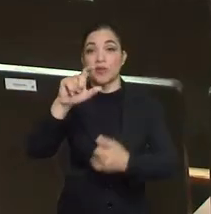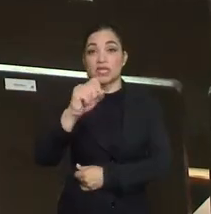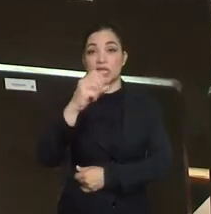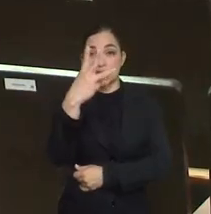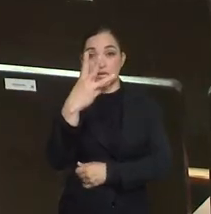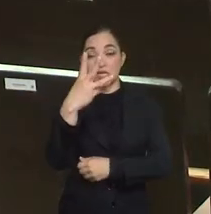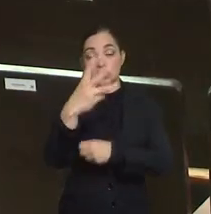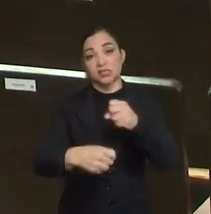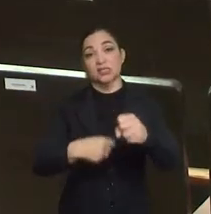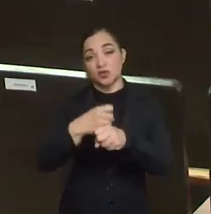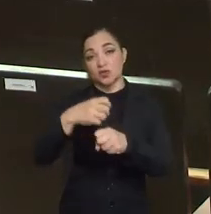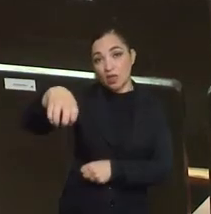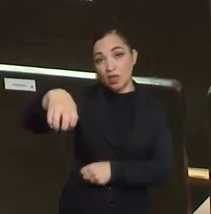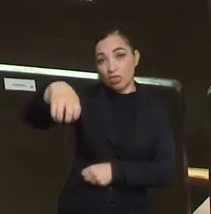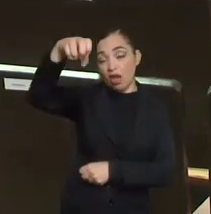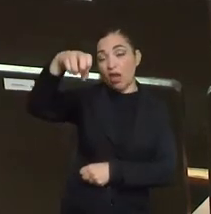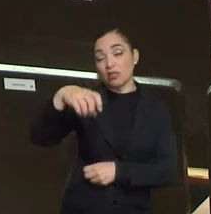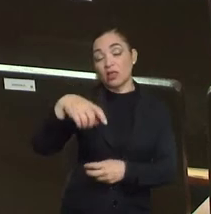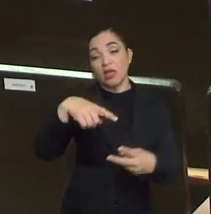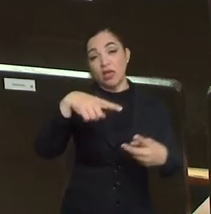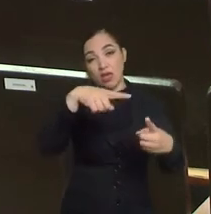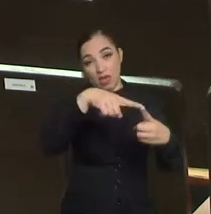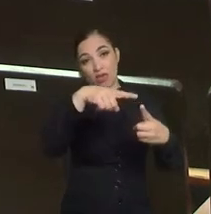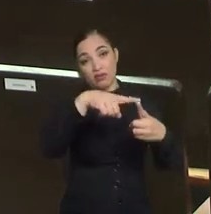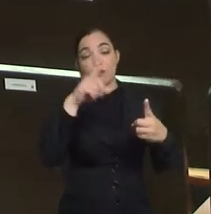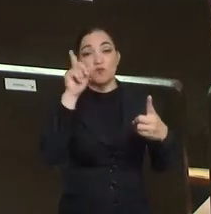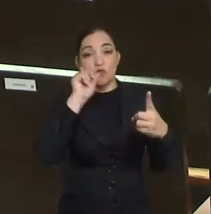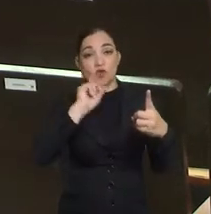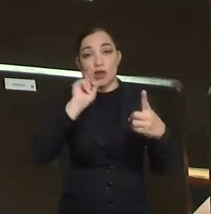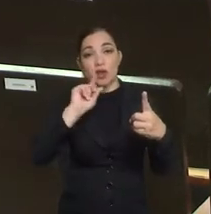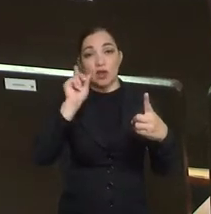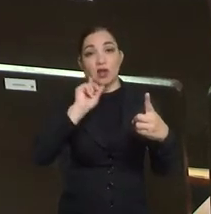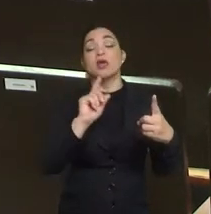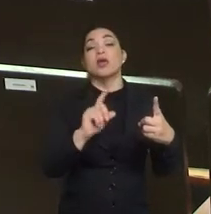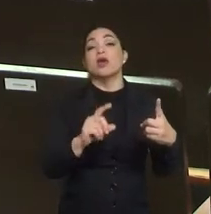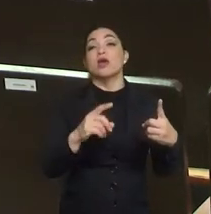Tenía 4 meses que había llegado a Sinaloa, ella es de Chihuahua.